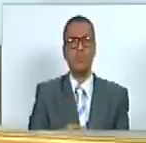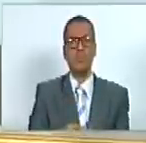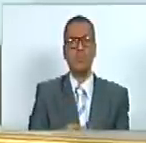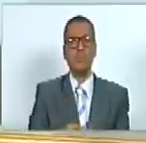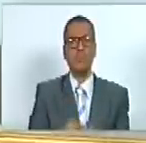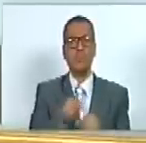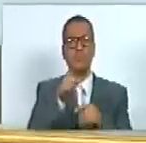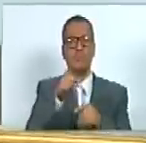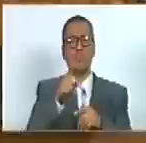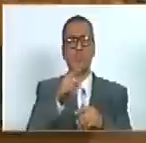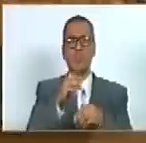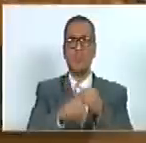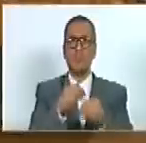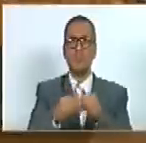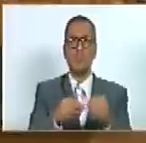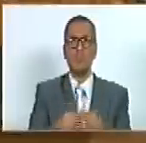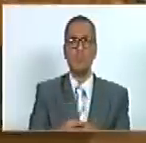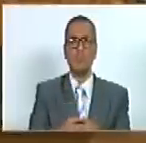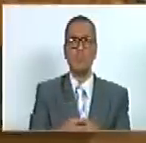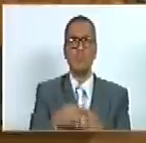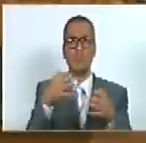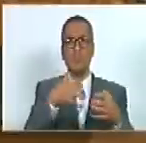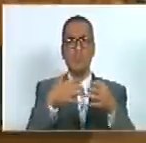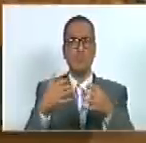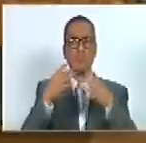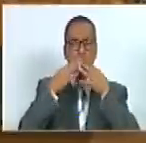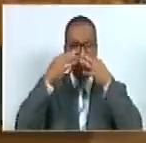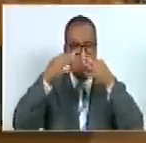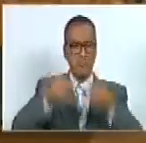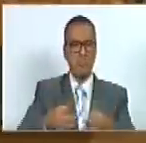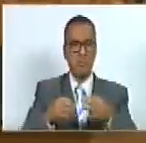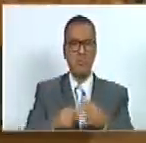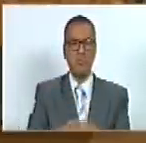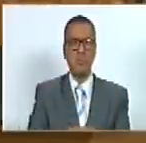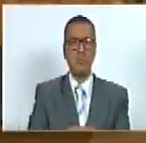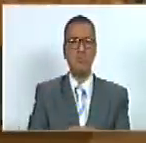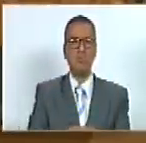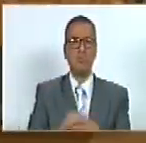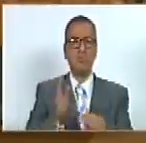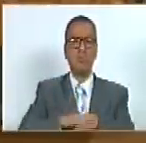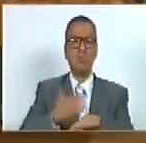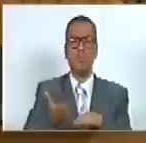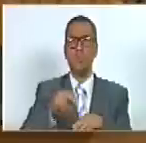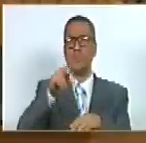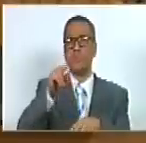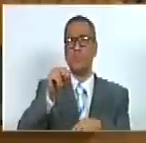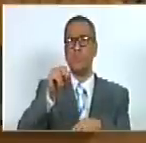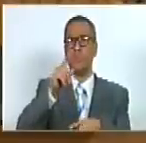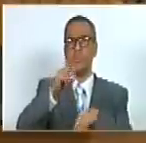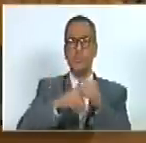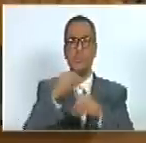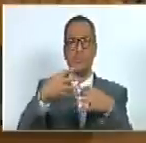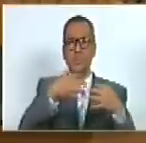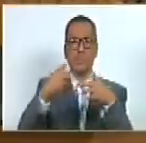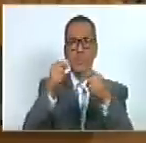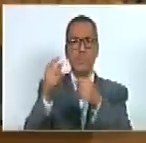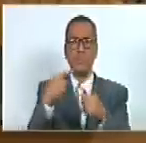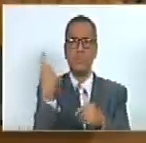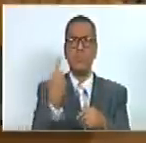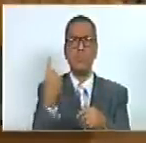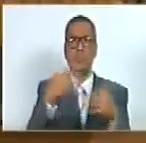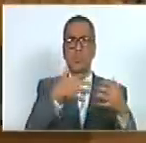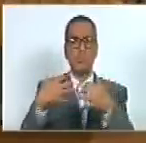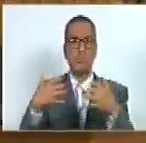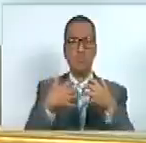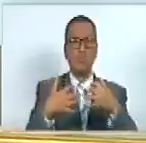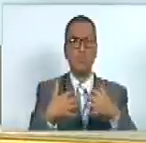En una manera de guerra verdadera, porque no es una forma de guerra económica solamente, es una